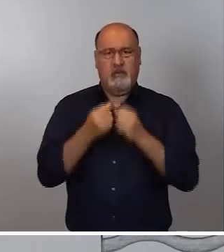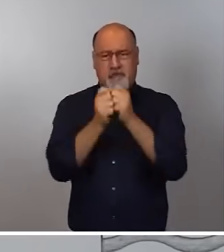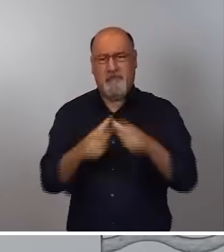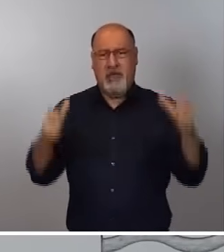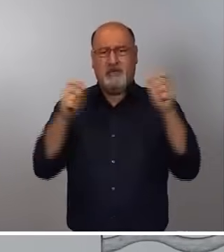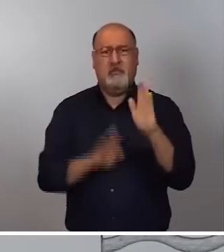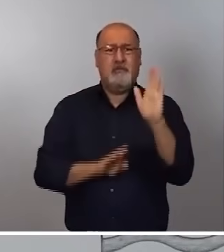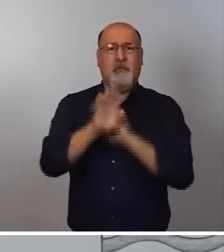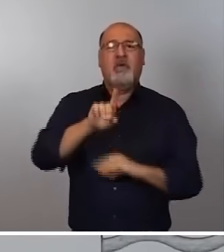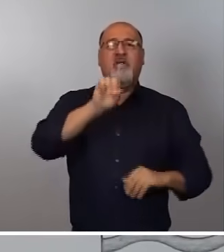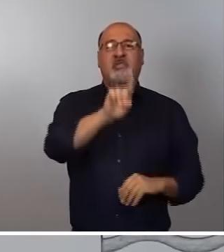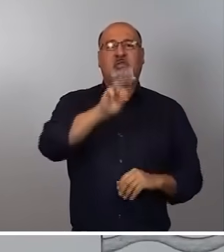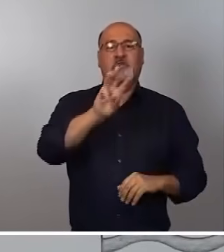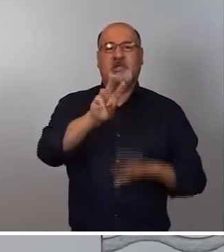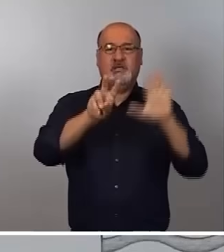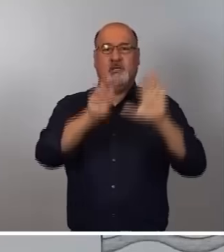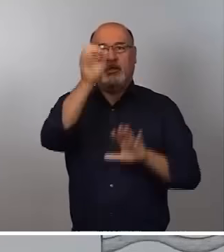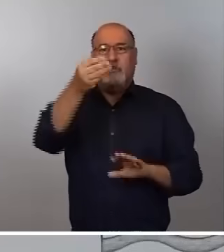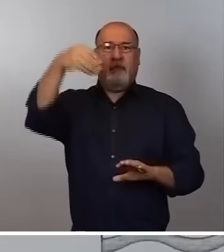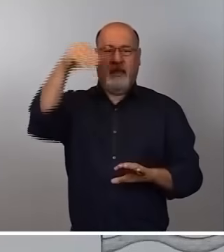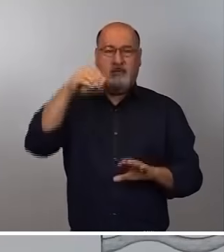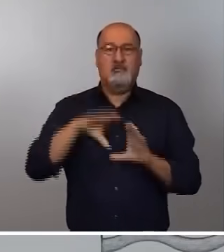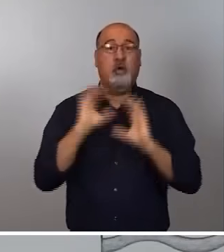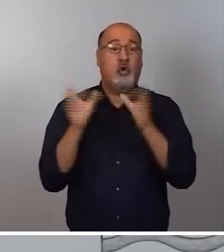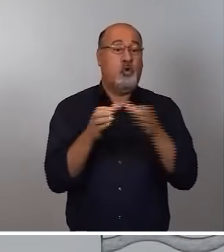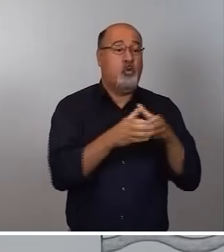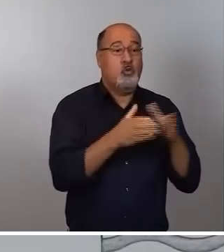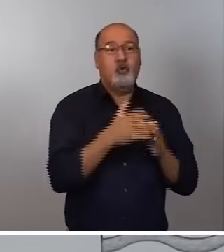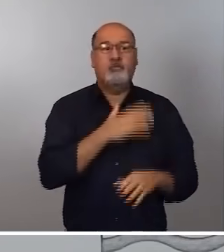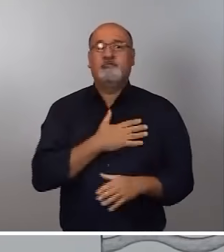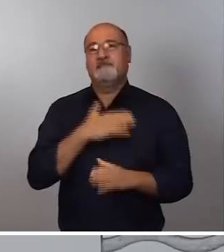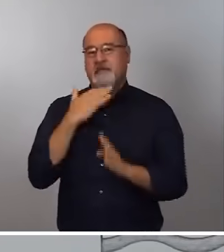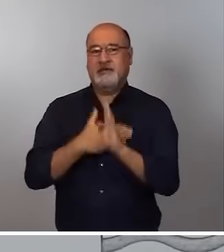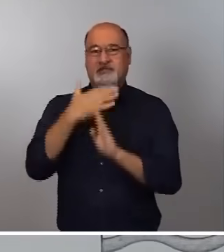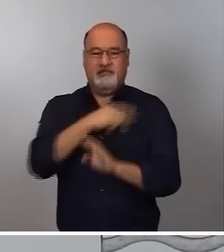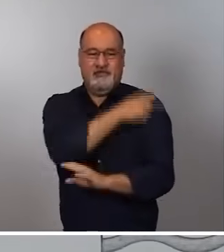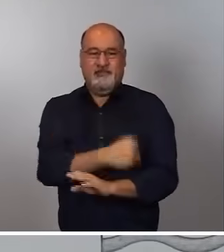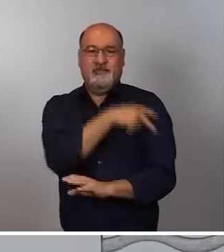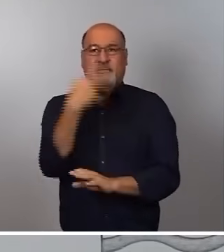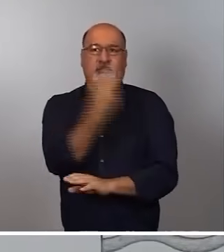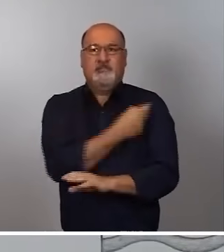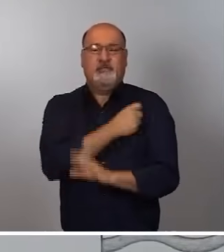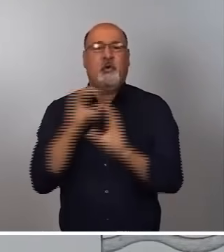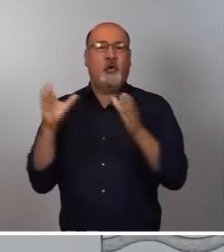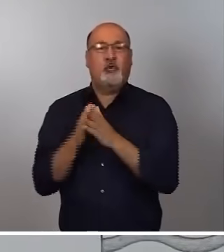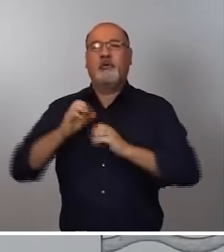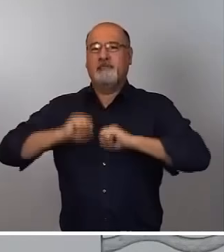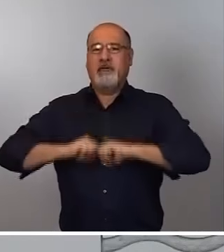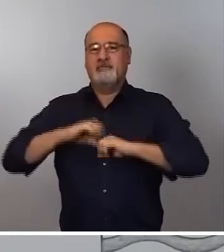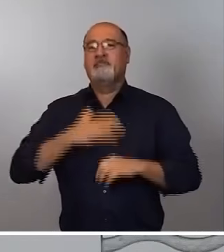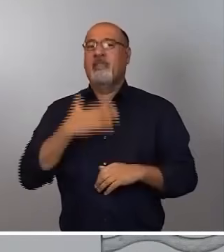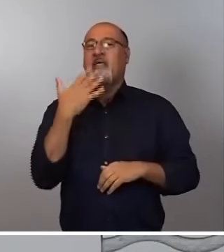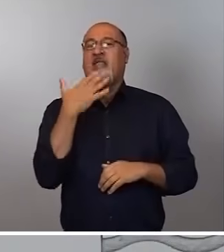137 por ciento los grupos que ya han alcanzado altas coberturas de vacunación especialmente los mayores de 40 años